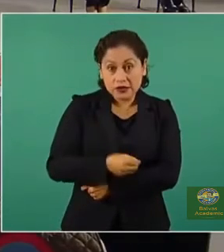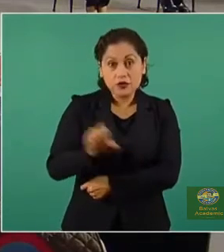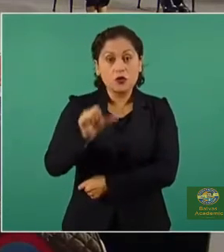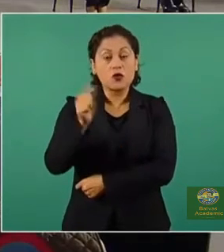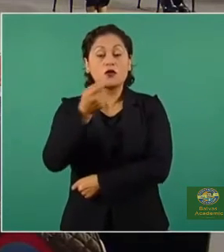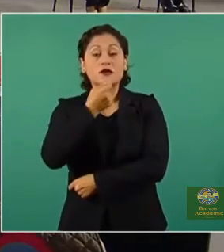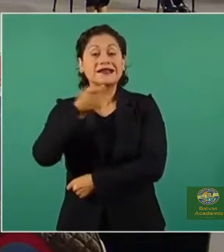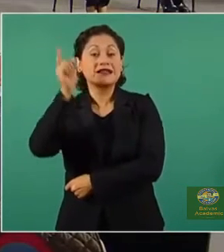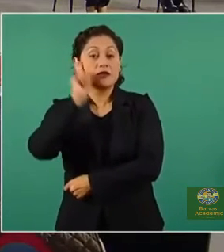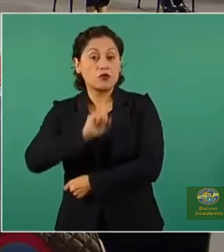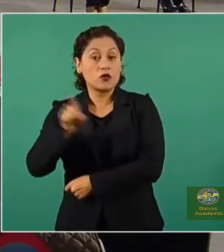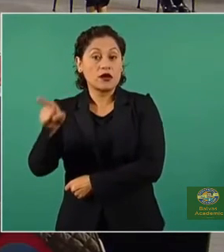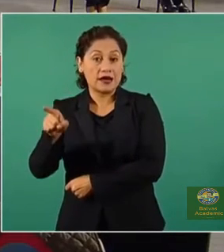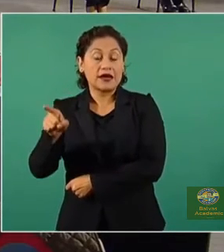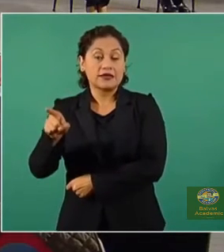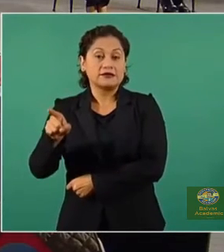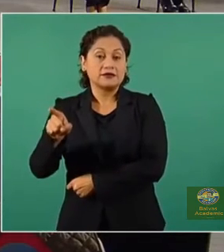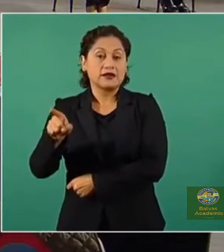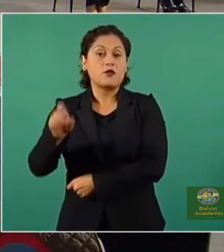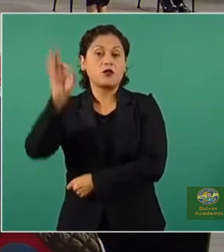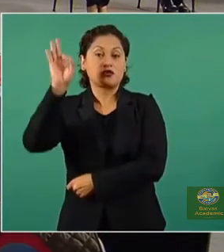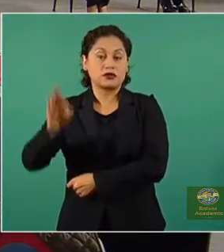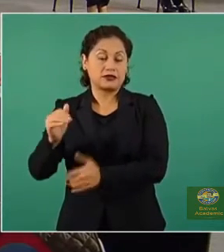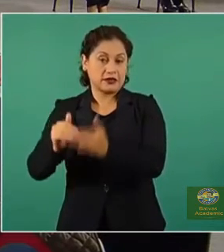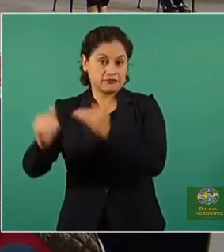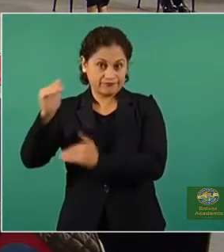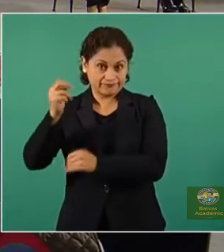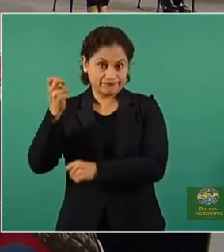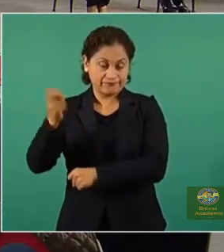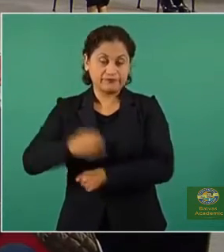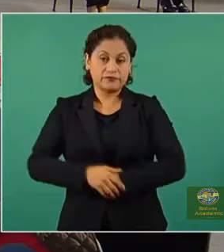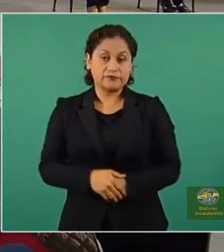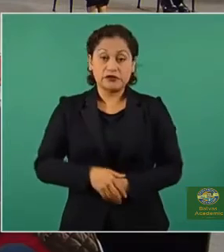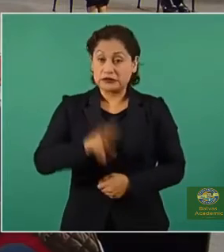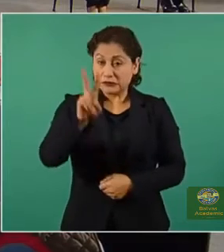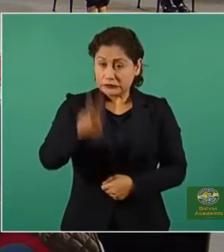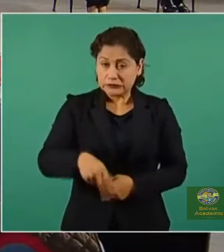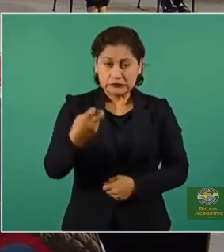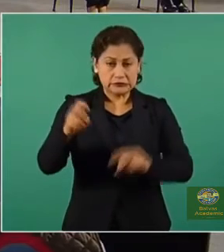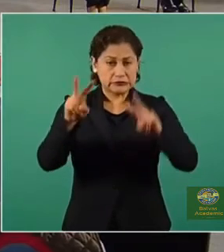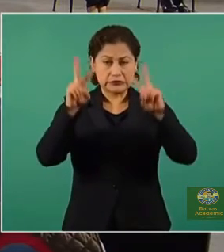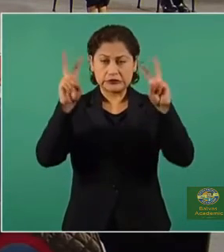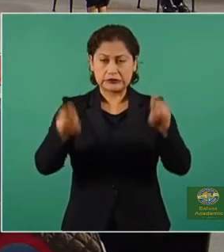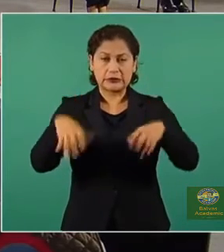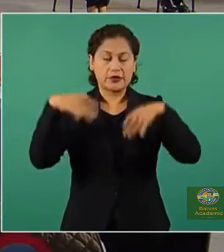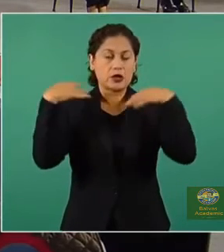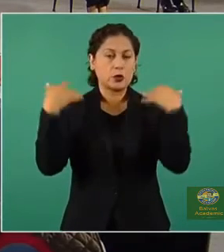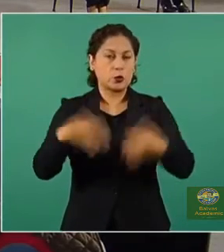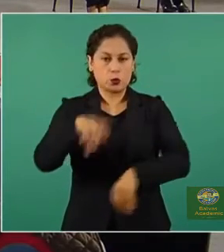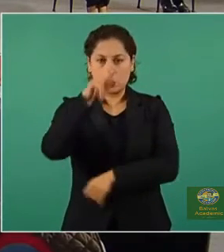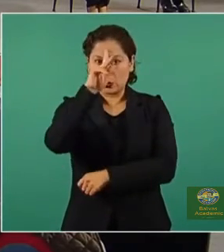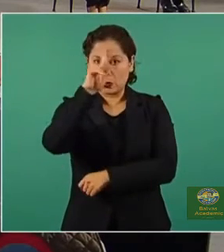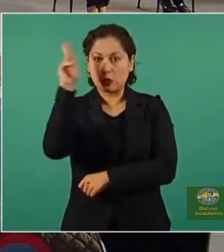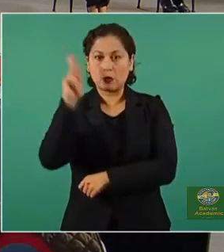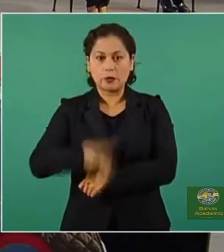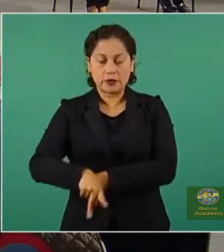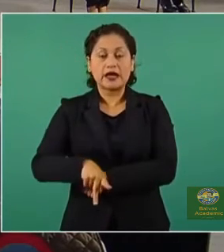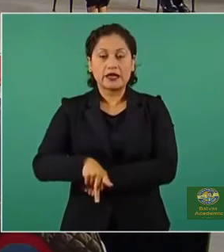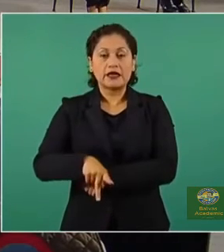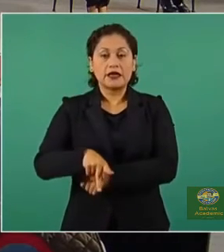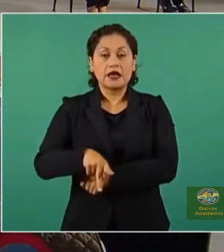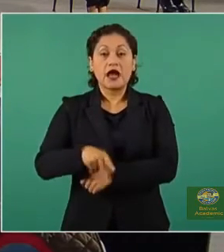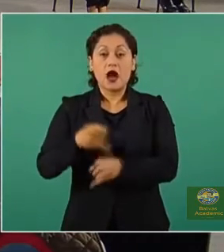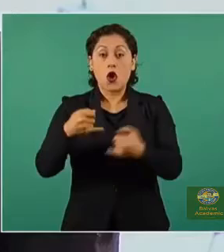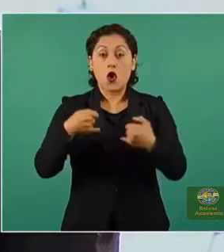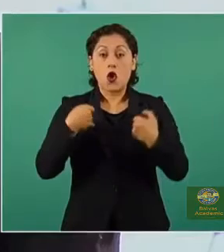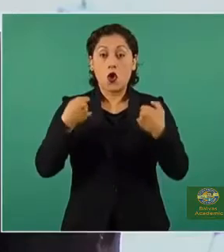de niñas y mujeres adolescentes. Y lo más delicado, el pensamiento suicida en